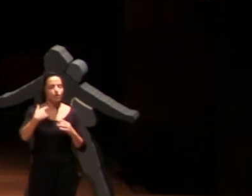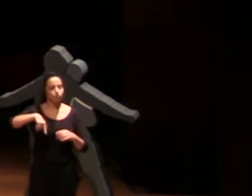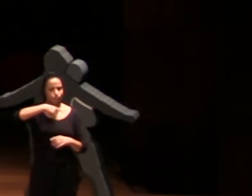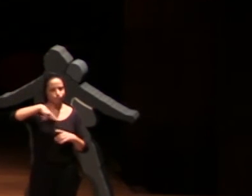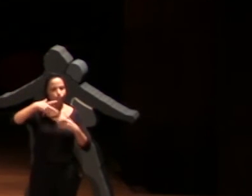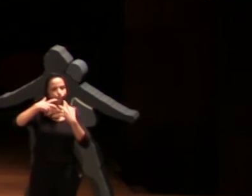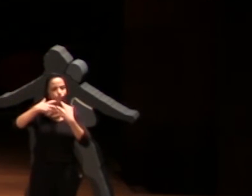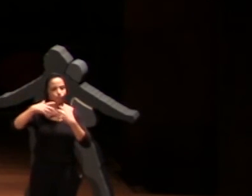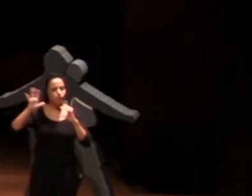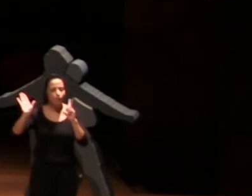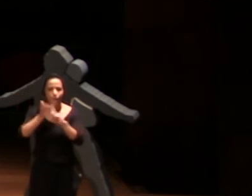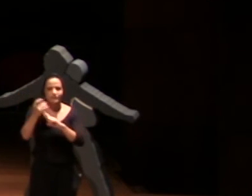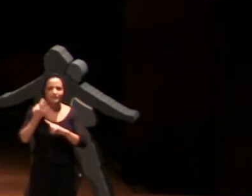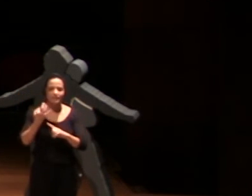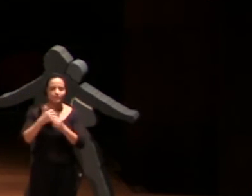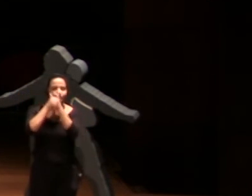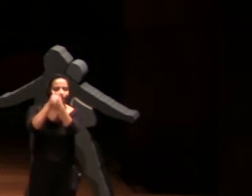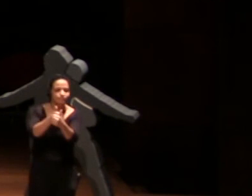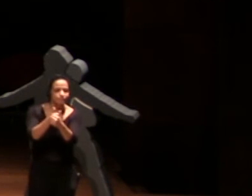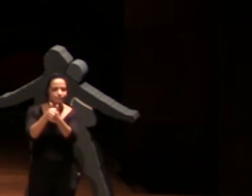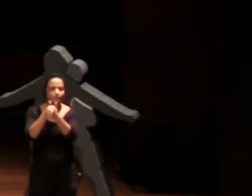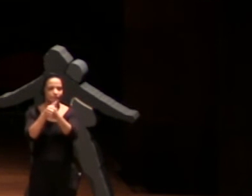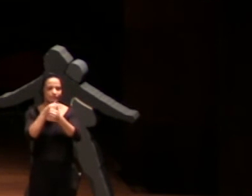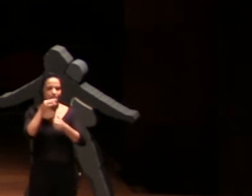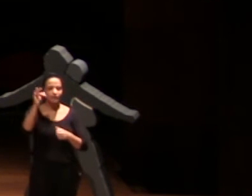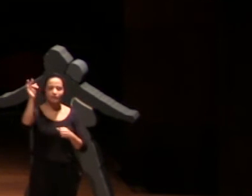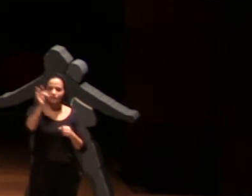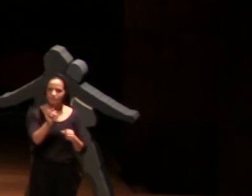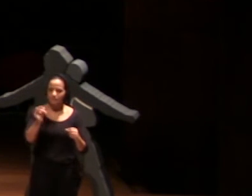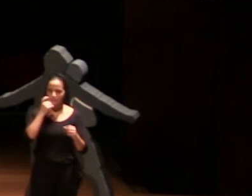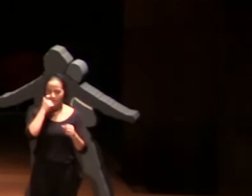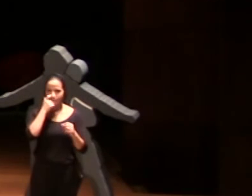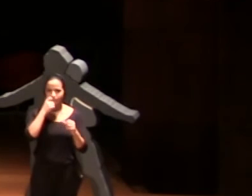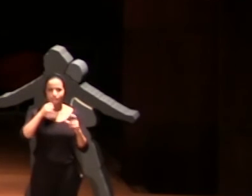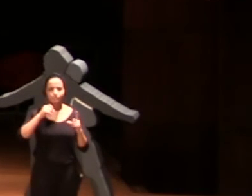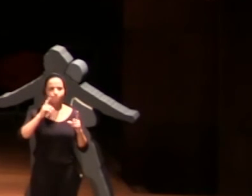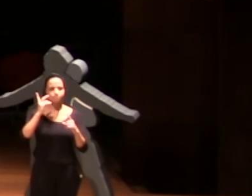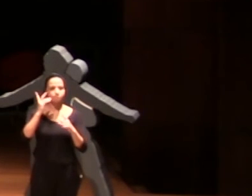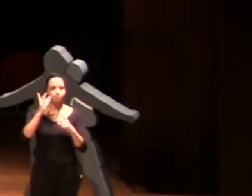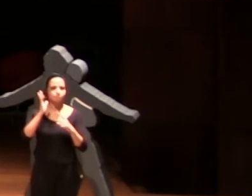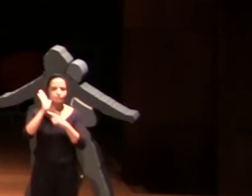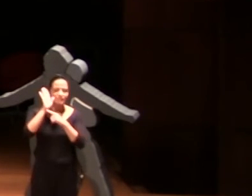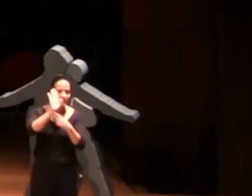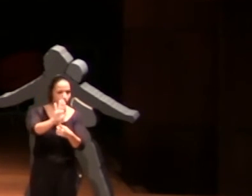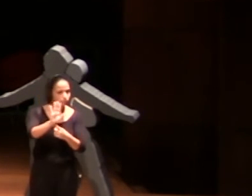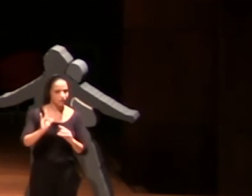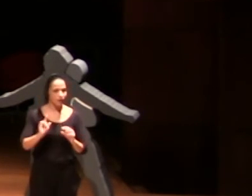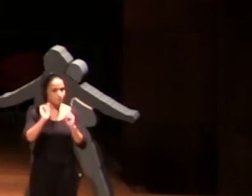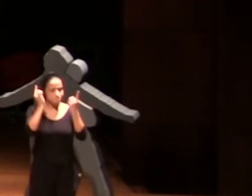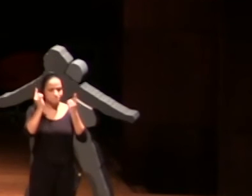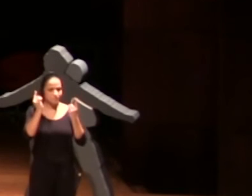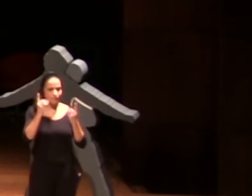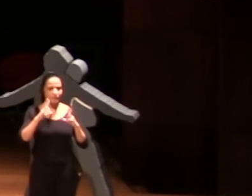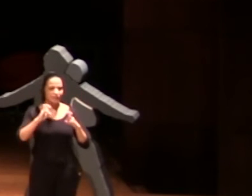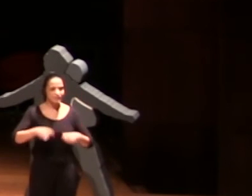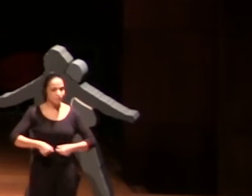Hemos conseguido rastrear determinados espacios en la fascia y demostrar por primera vez en vivo la conectividad